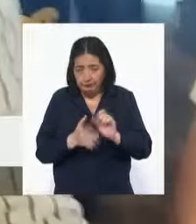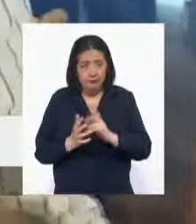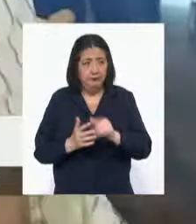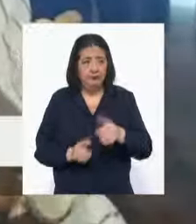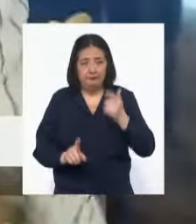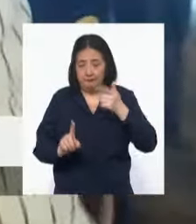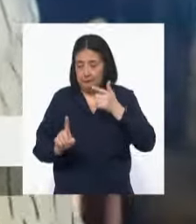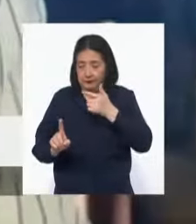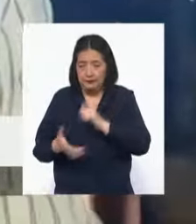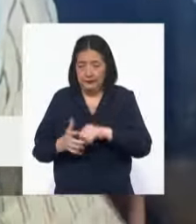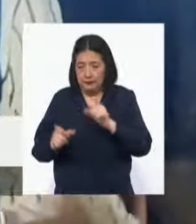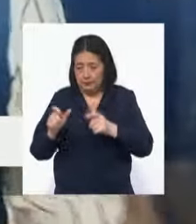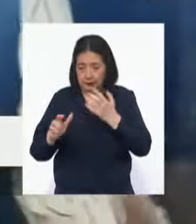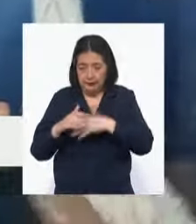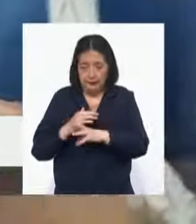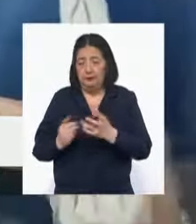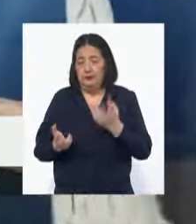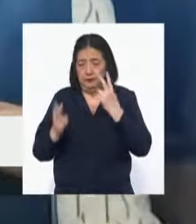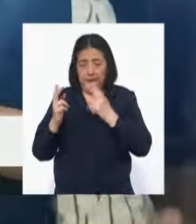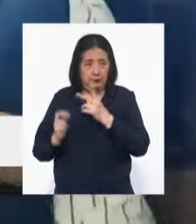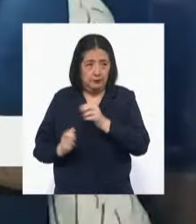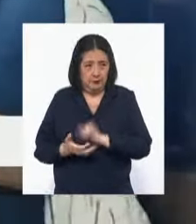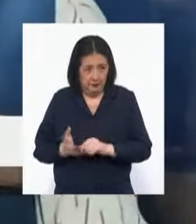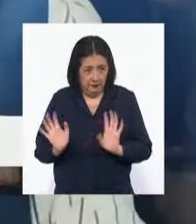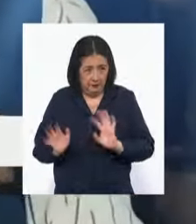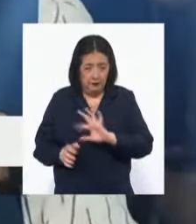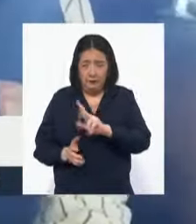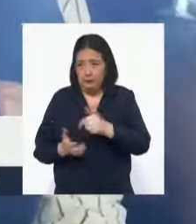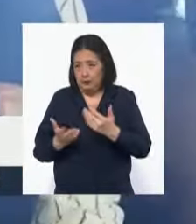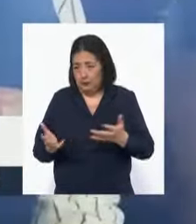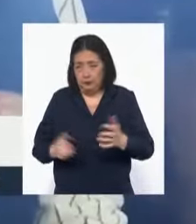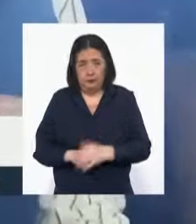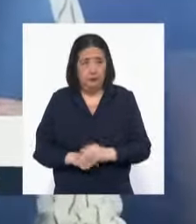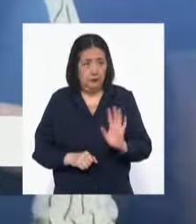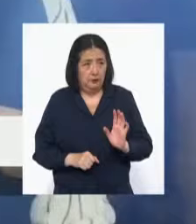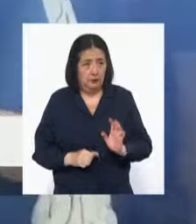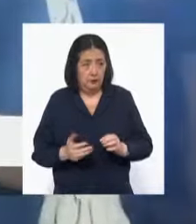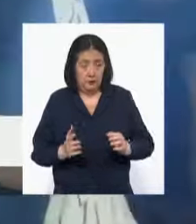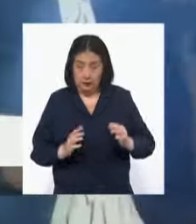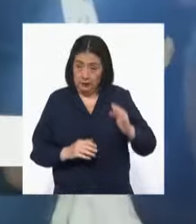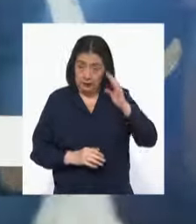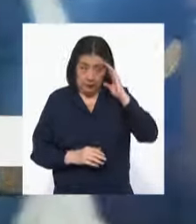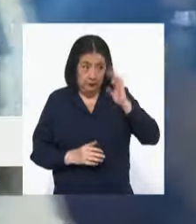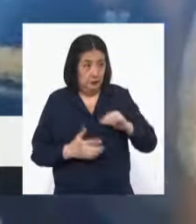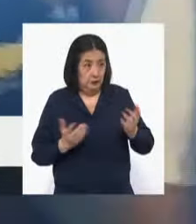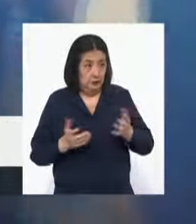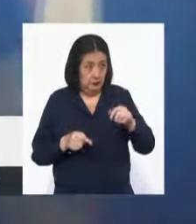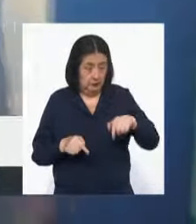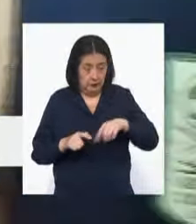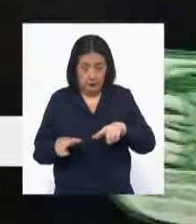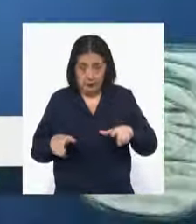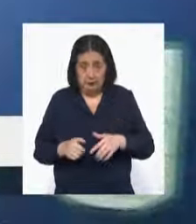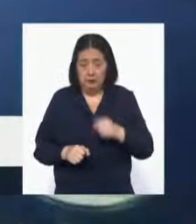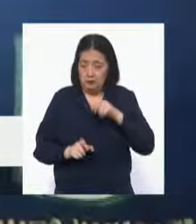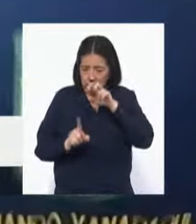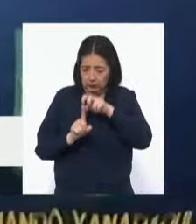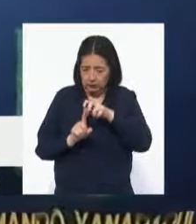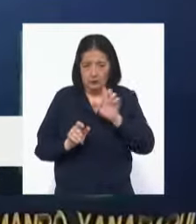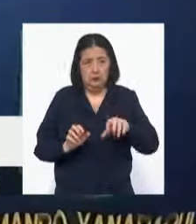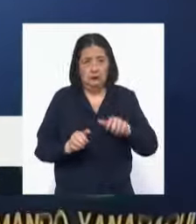amenazado a los clientes y habían sacado sustraído sus pertenencias. Nuestro comando, que se encontraba por la zona, se percató del hecho y hicieron